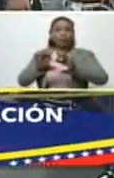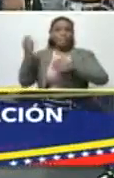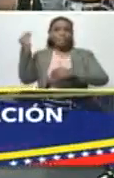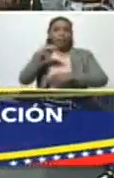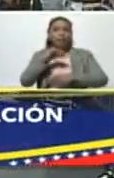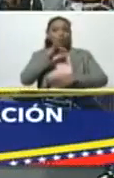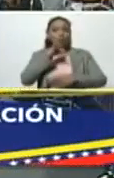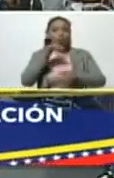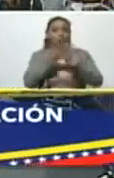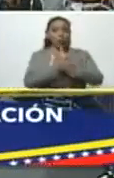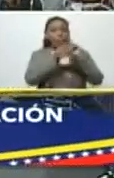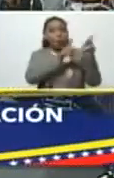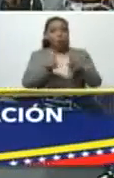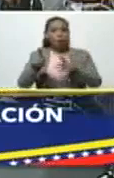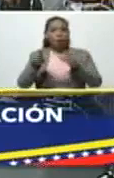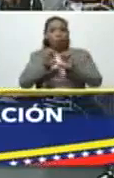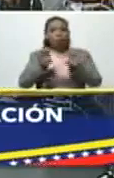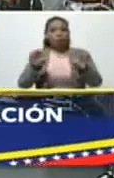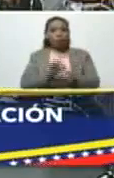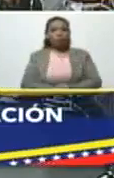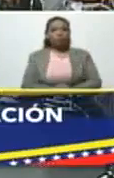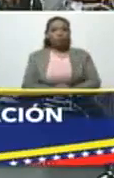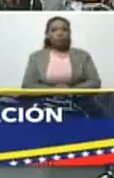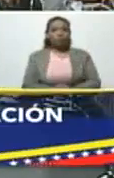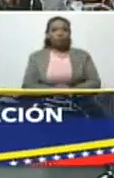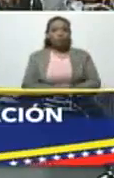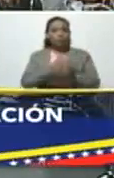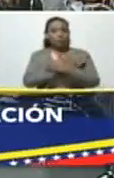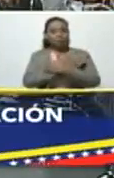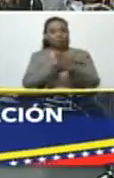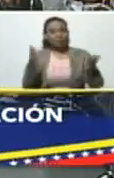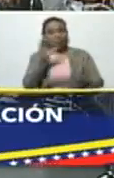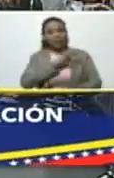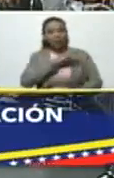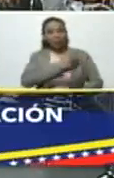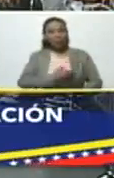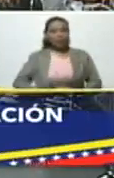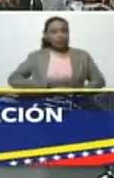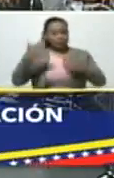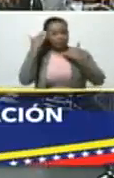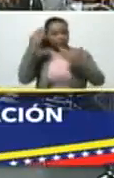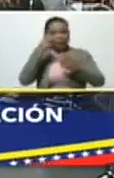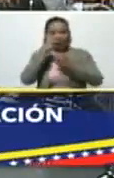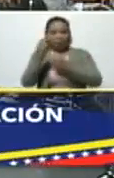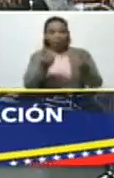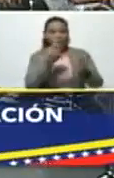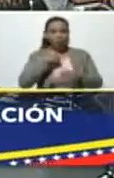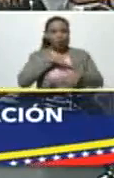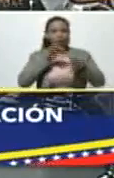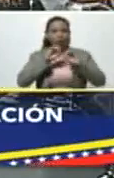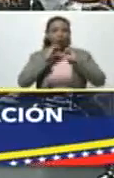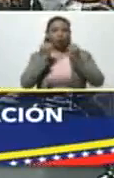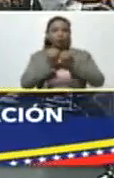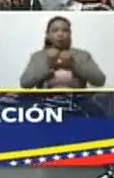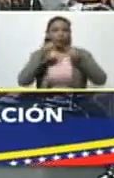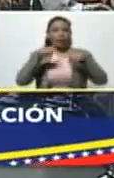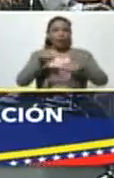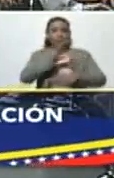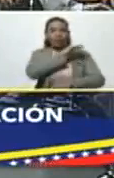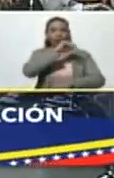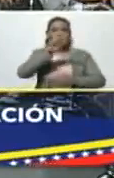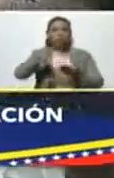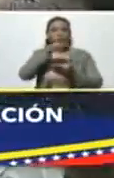este programa educativo. Un cordial saludo, señor presidente, y bienvenido a nuestra sala de prototipado de nuestra Dirección de